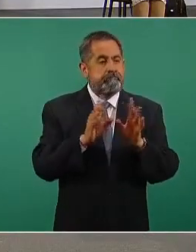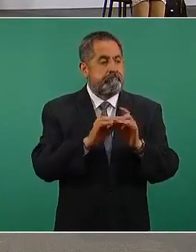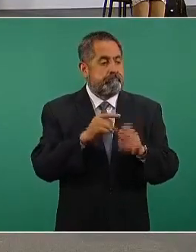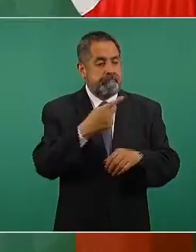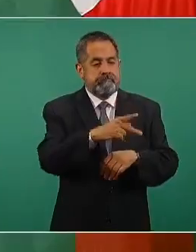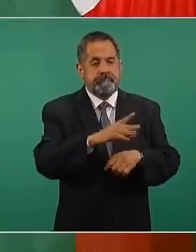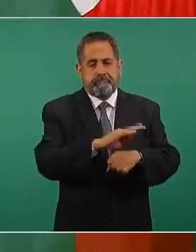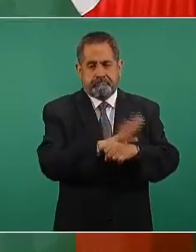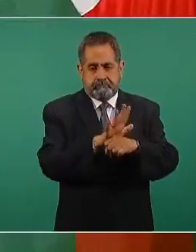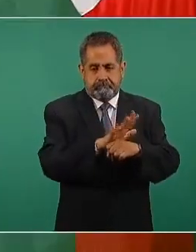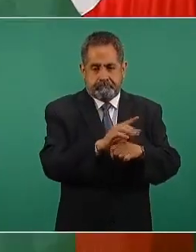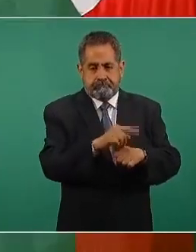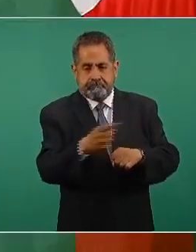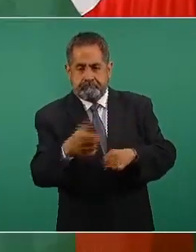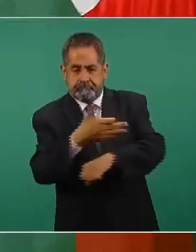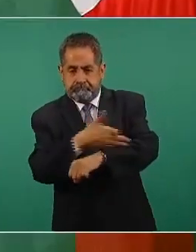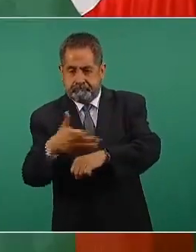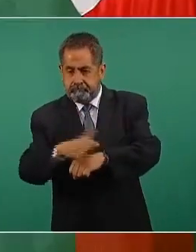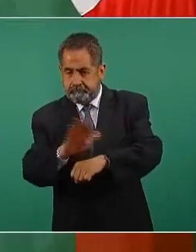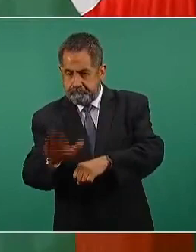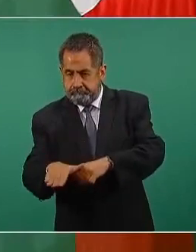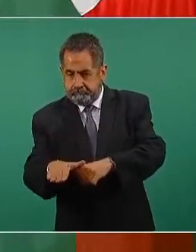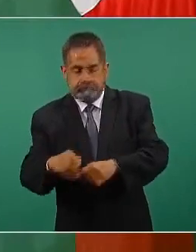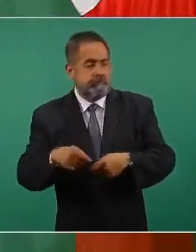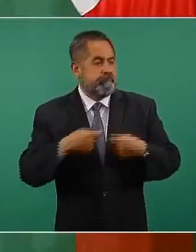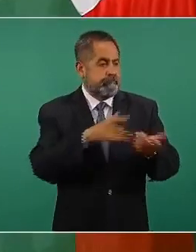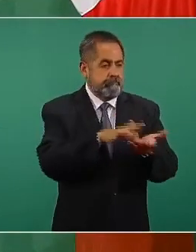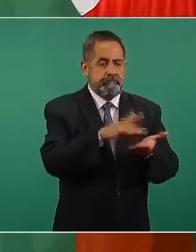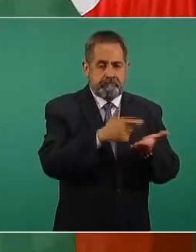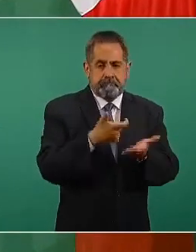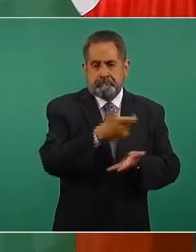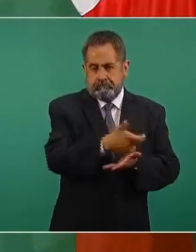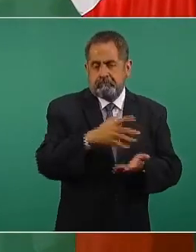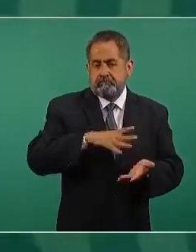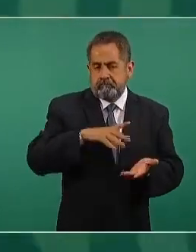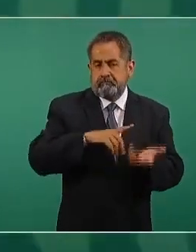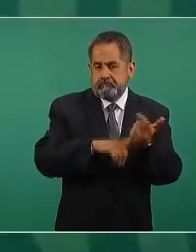de su familia durante la pandemia, y a pregunta expresa